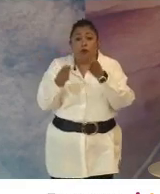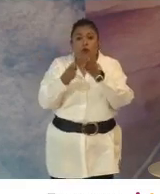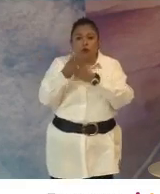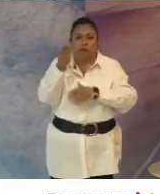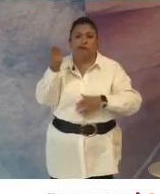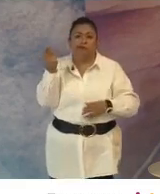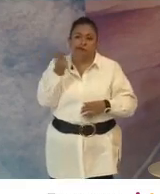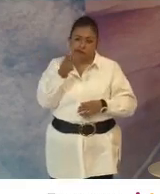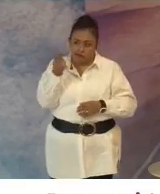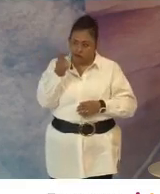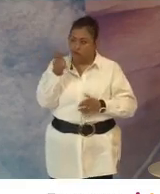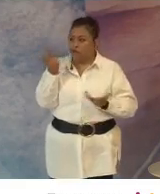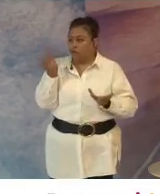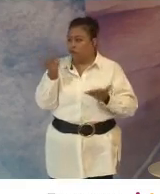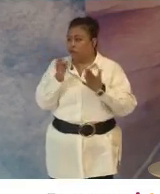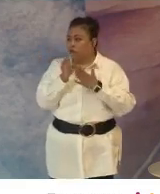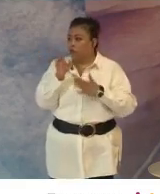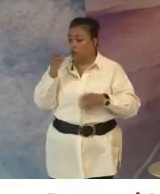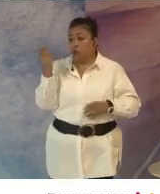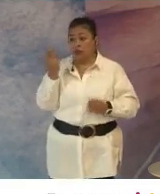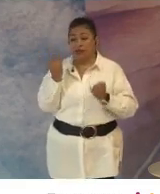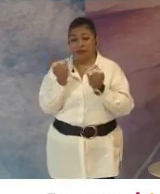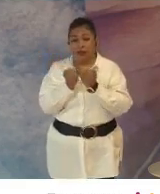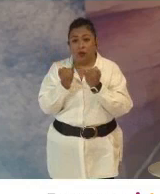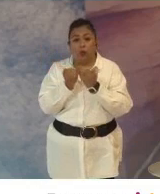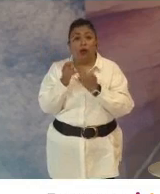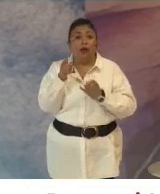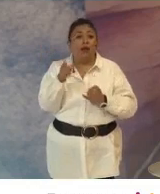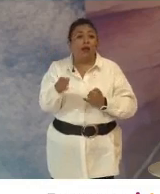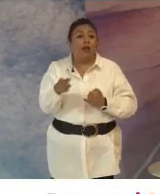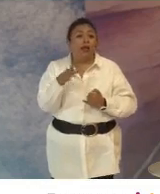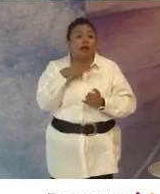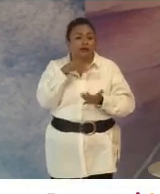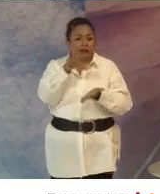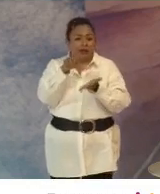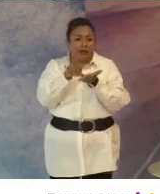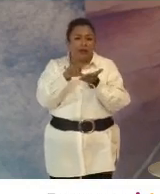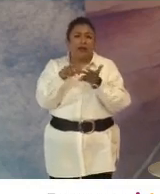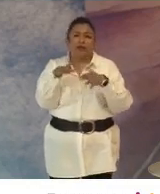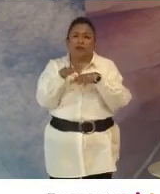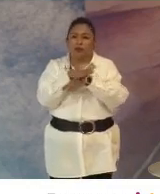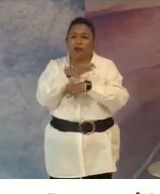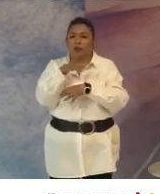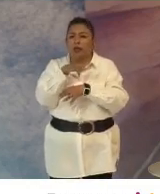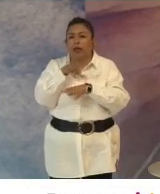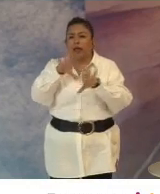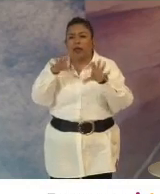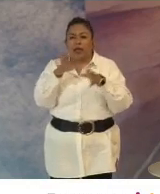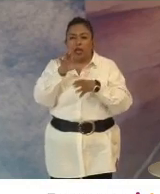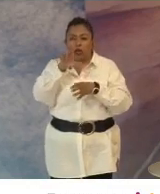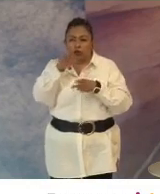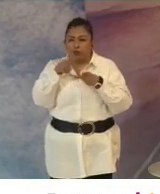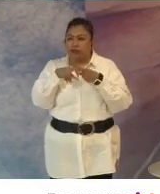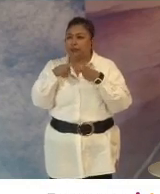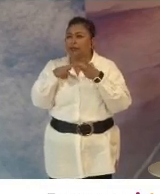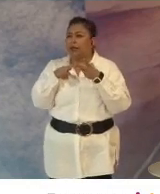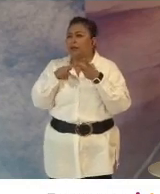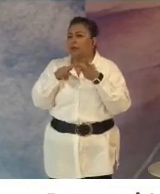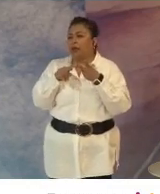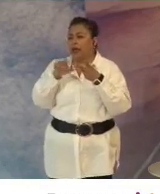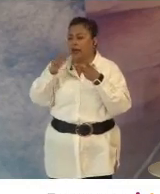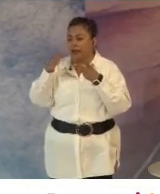son necesarios como urgentes, tales como la centralidad y la regeneración del ecosistema, la agencia